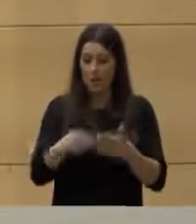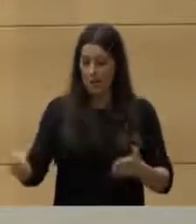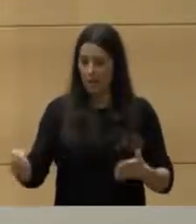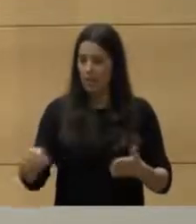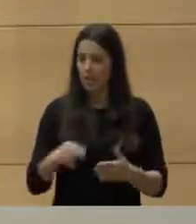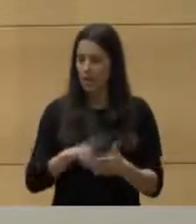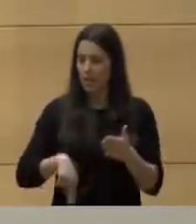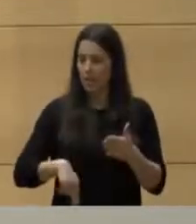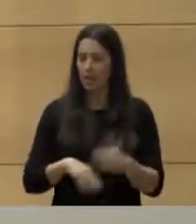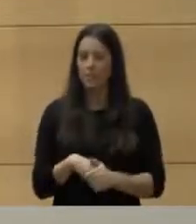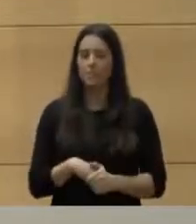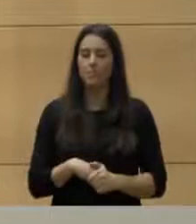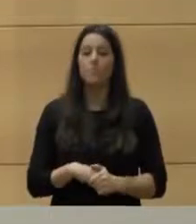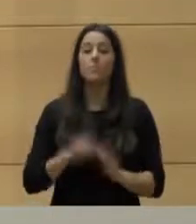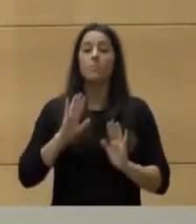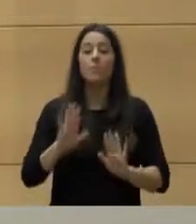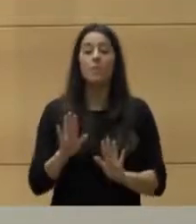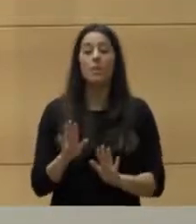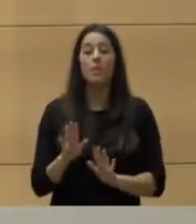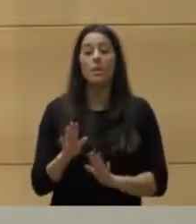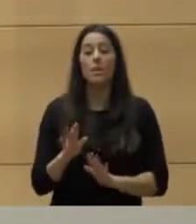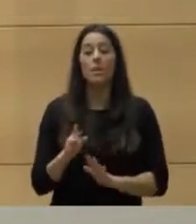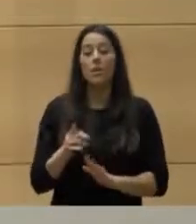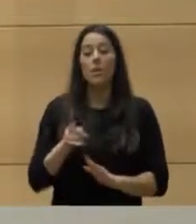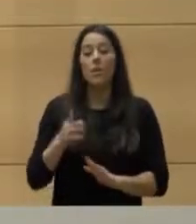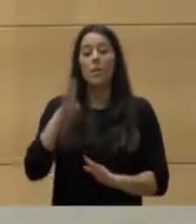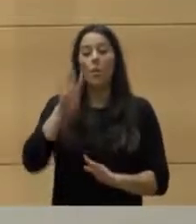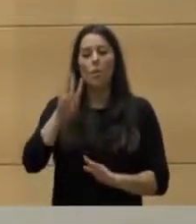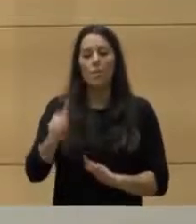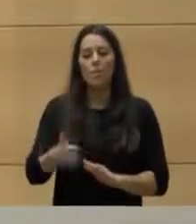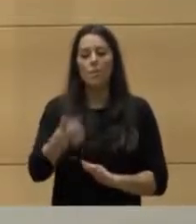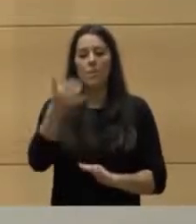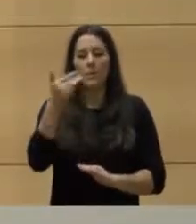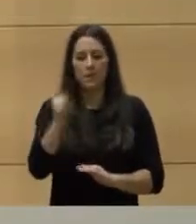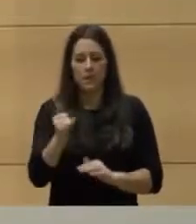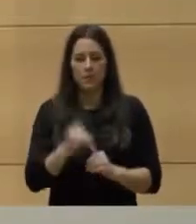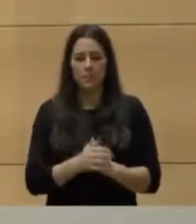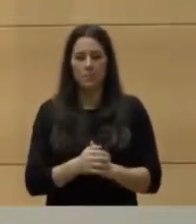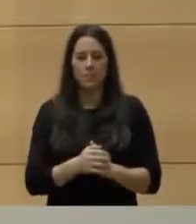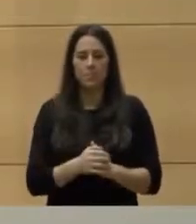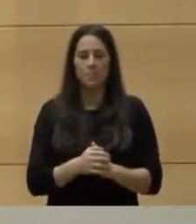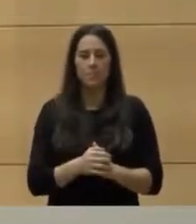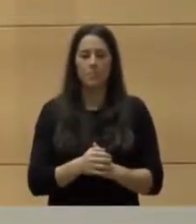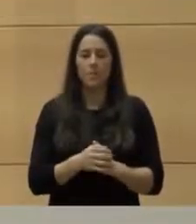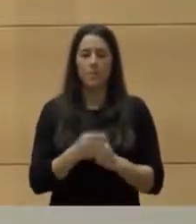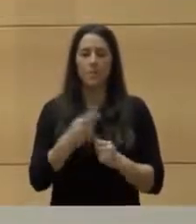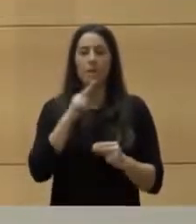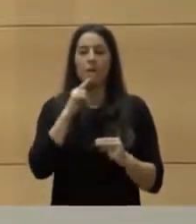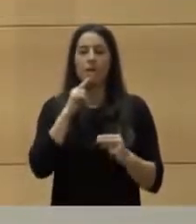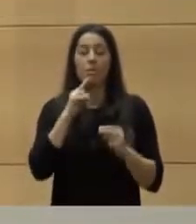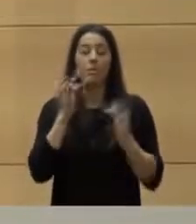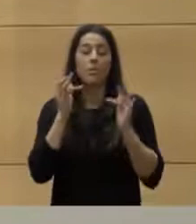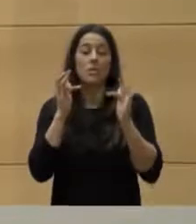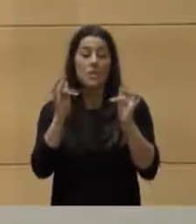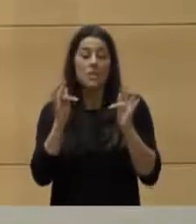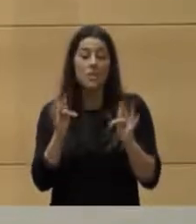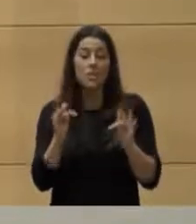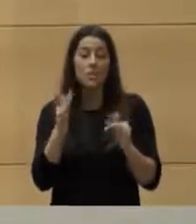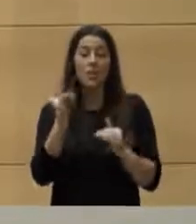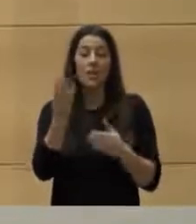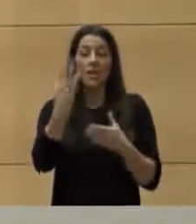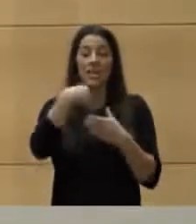más que tienen el enunciado de nacionalidad histórica en sus